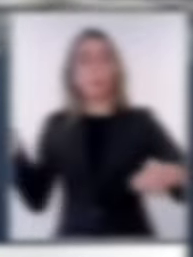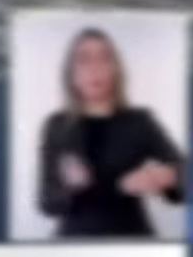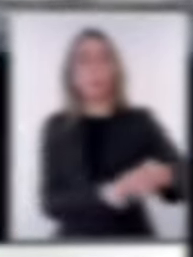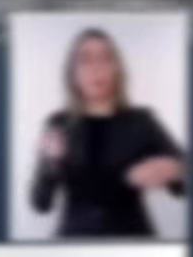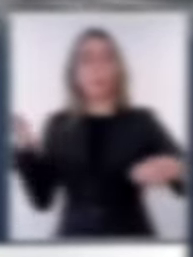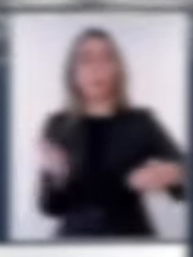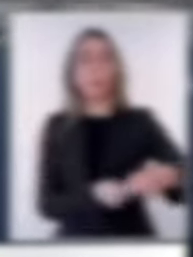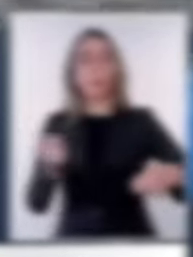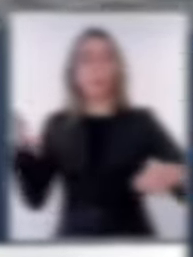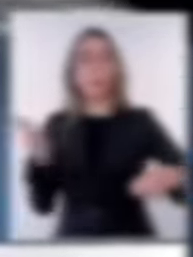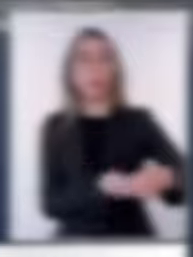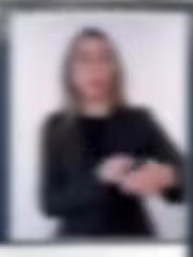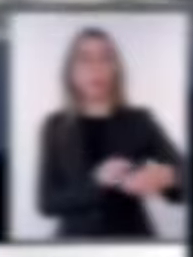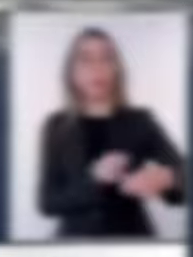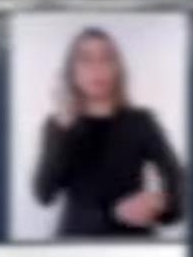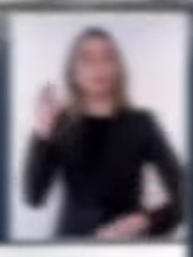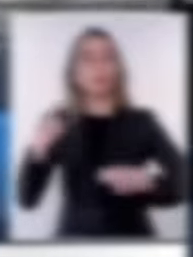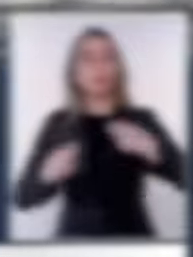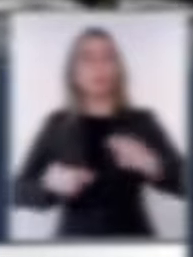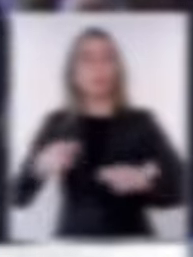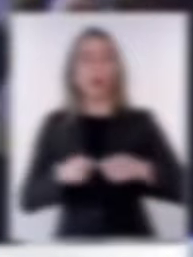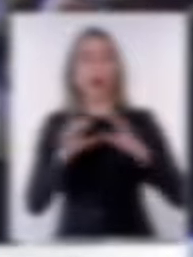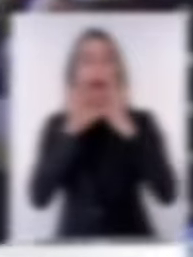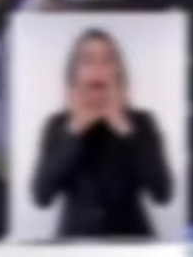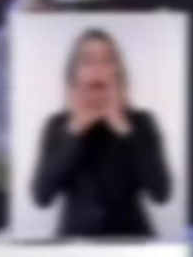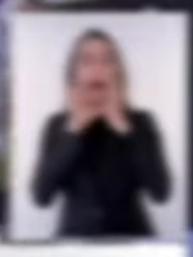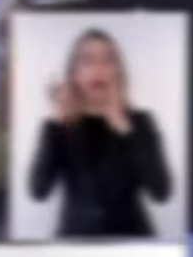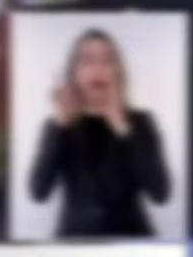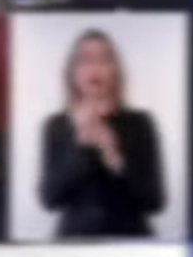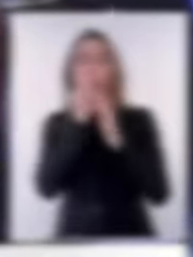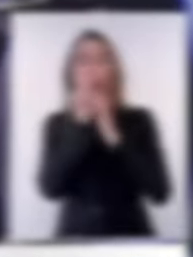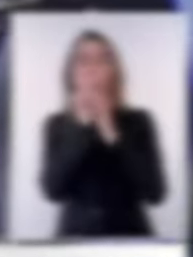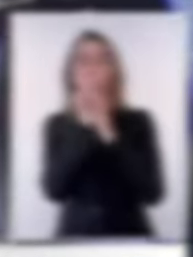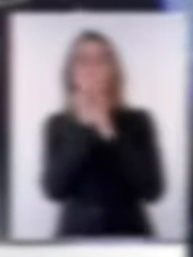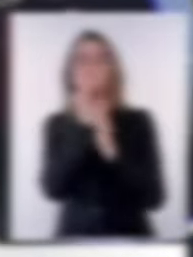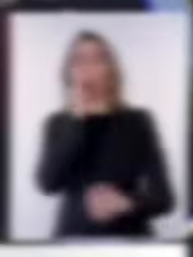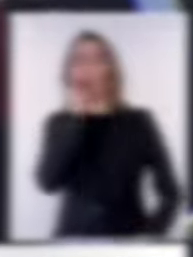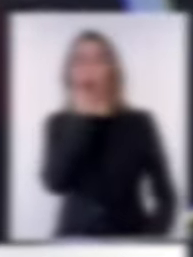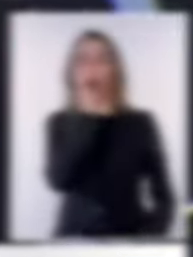atrás en la toma, ¿no? Yo creo que uno de ellos carga una... Sí.